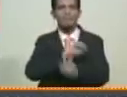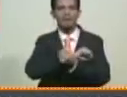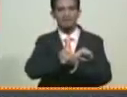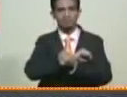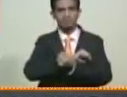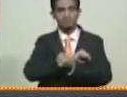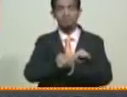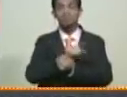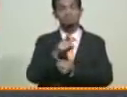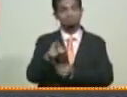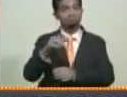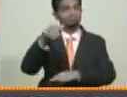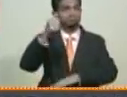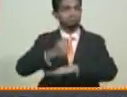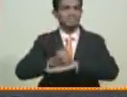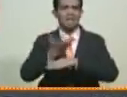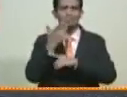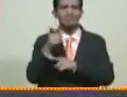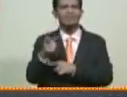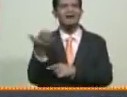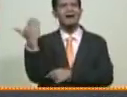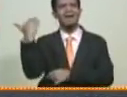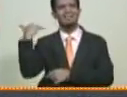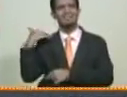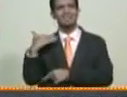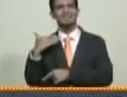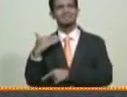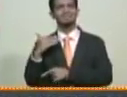Esos son los de los derechos humanos. O allanaban la Universidad Central.